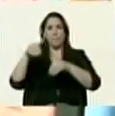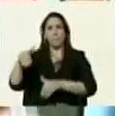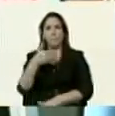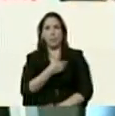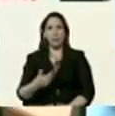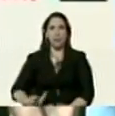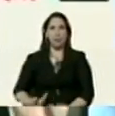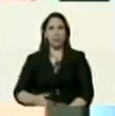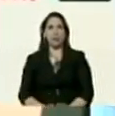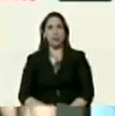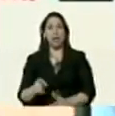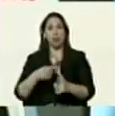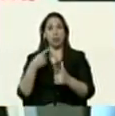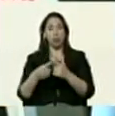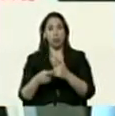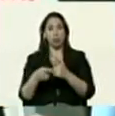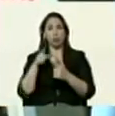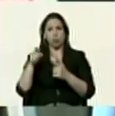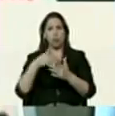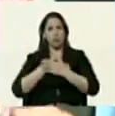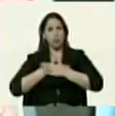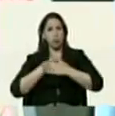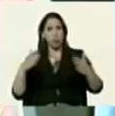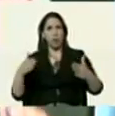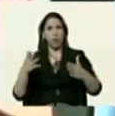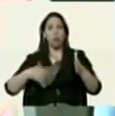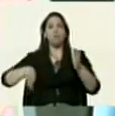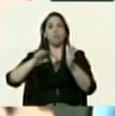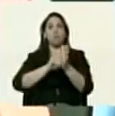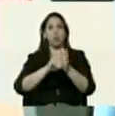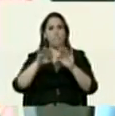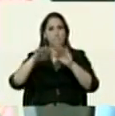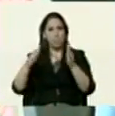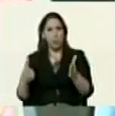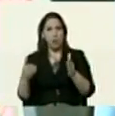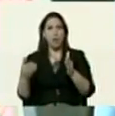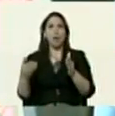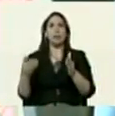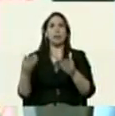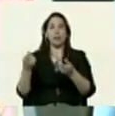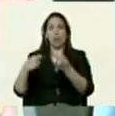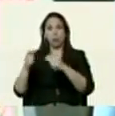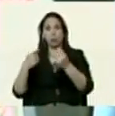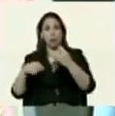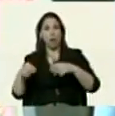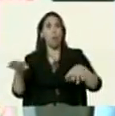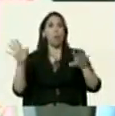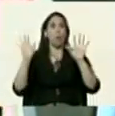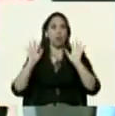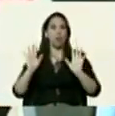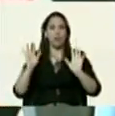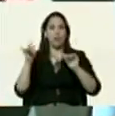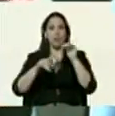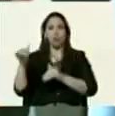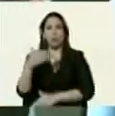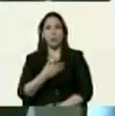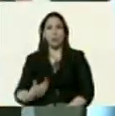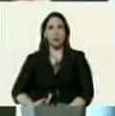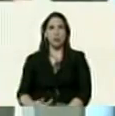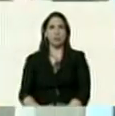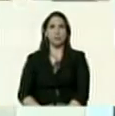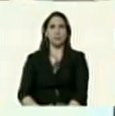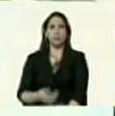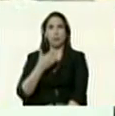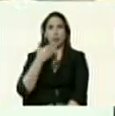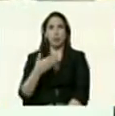presidenciales. Entonces, ¿estaría dispuesto a volver a la mesa y negociar una posible elección presidencial? Muchas gracias. Gracias.